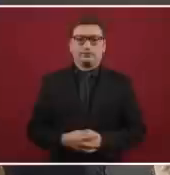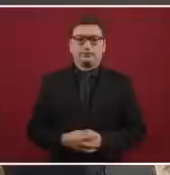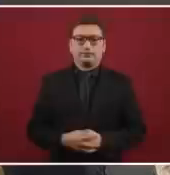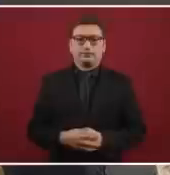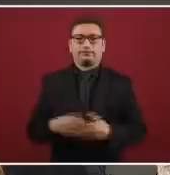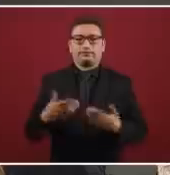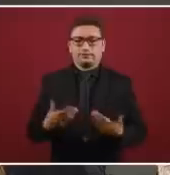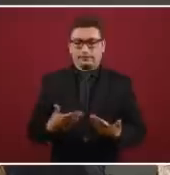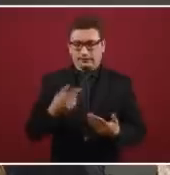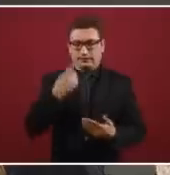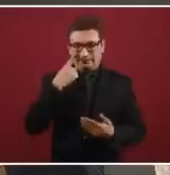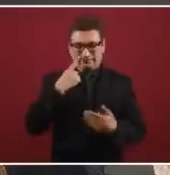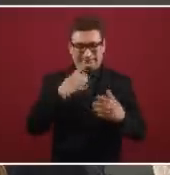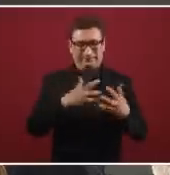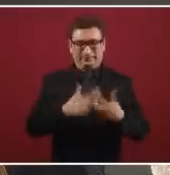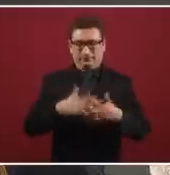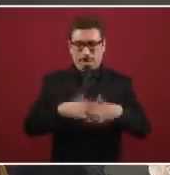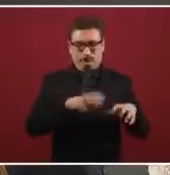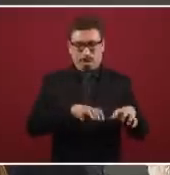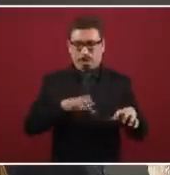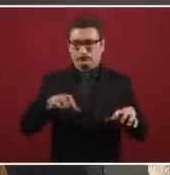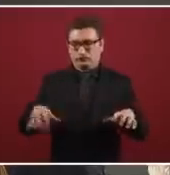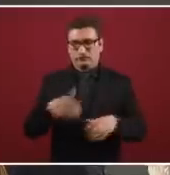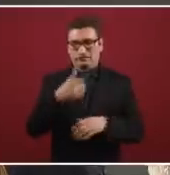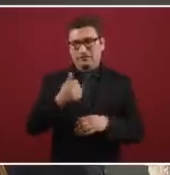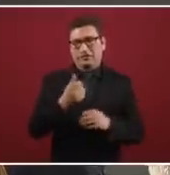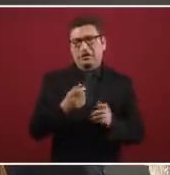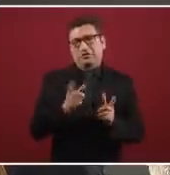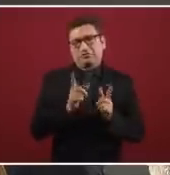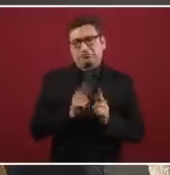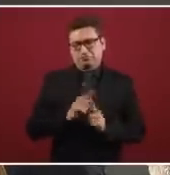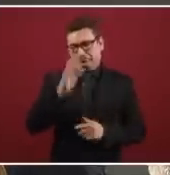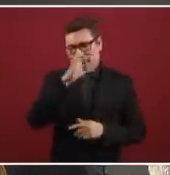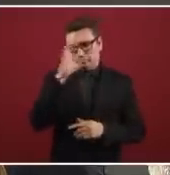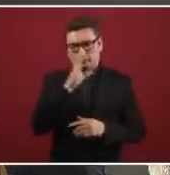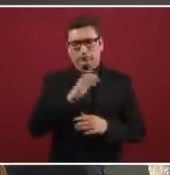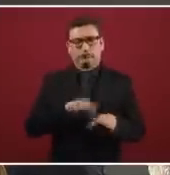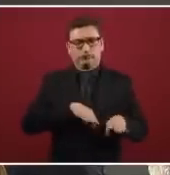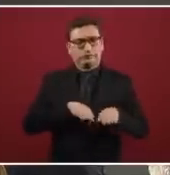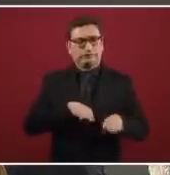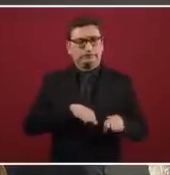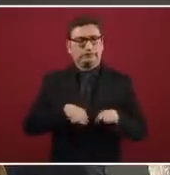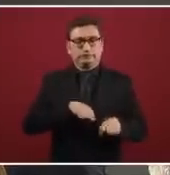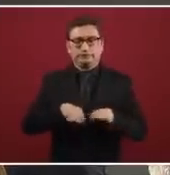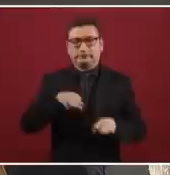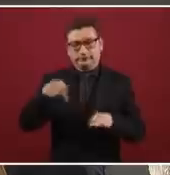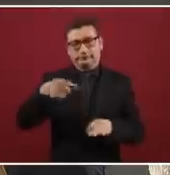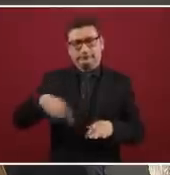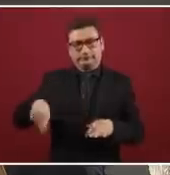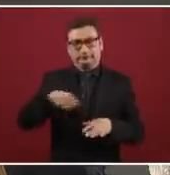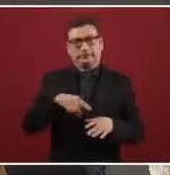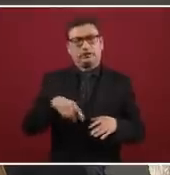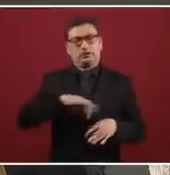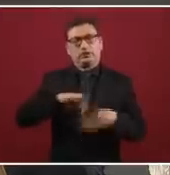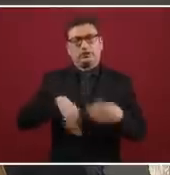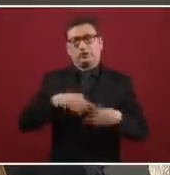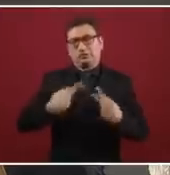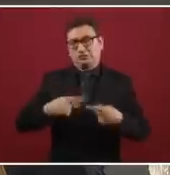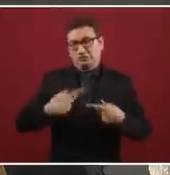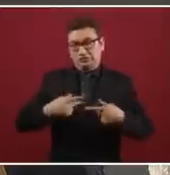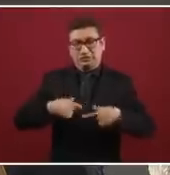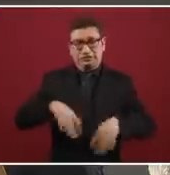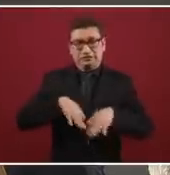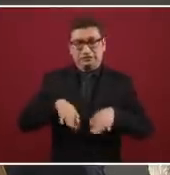Entonces, son las 6 refinerías, son unas pequeñas imágenes, pero de los trabajos que han estado haciendo los